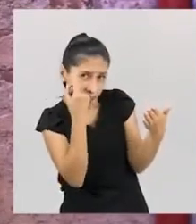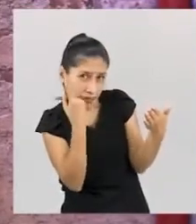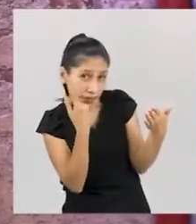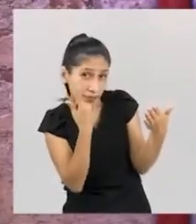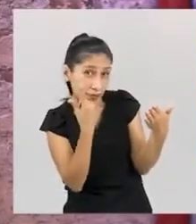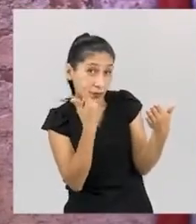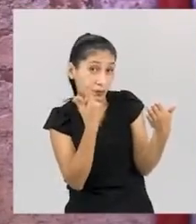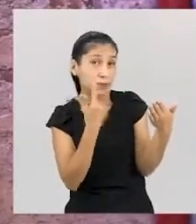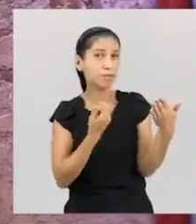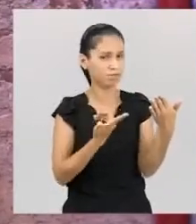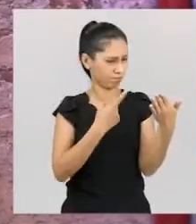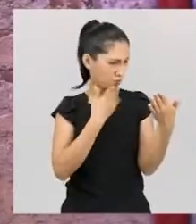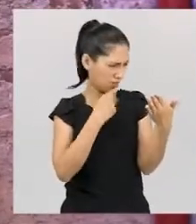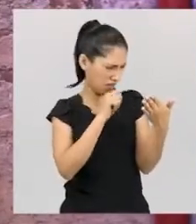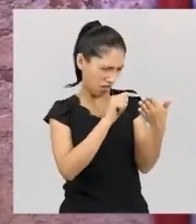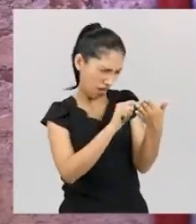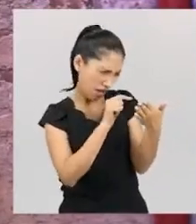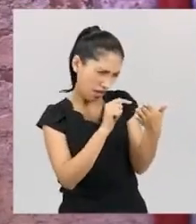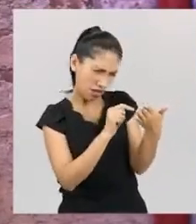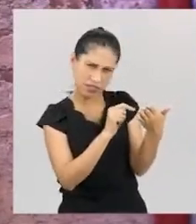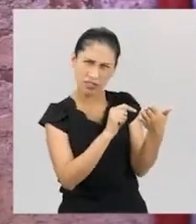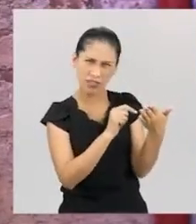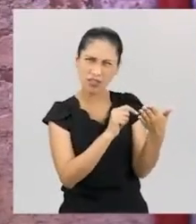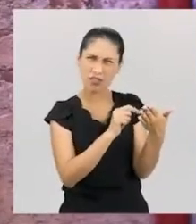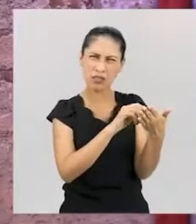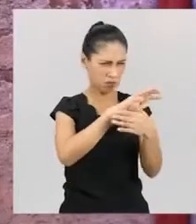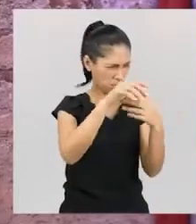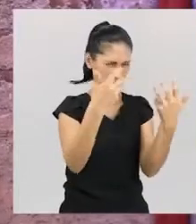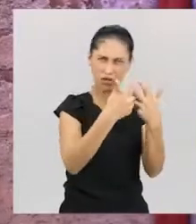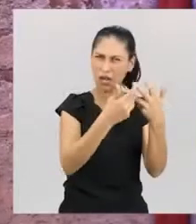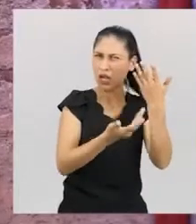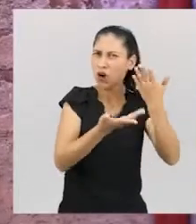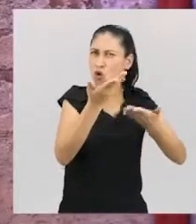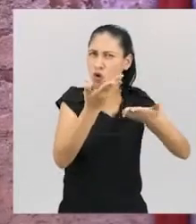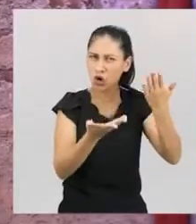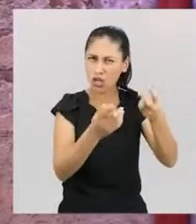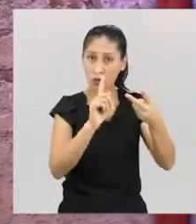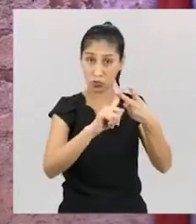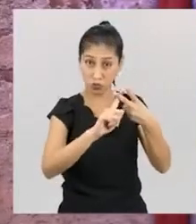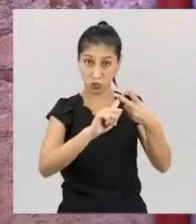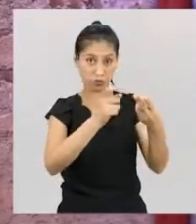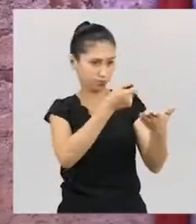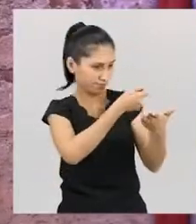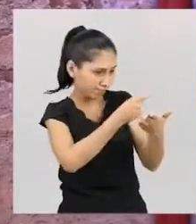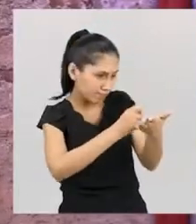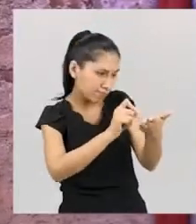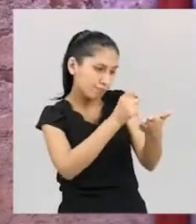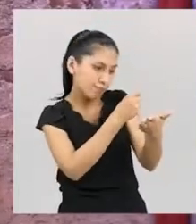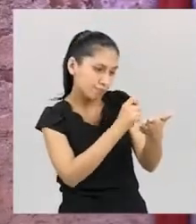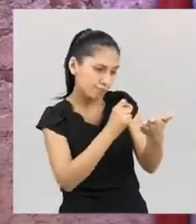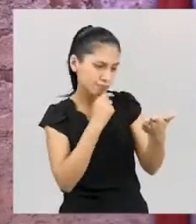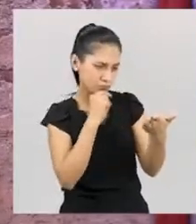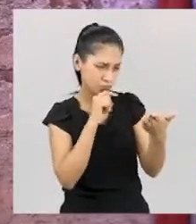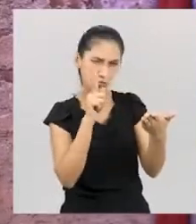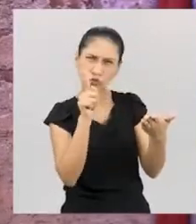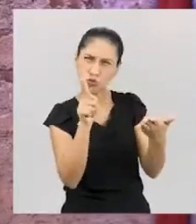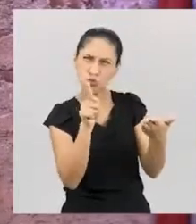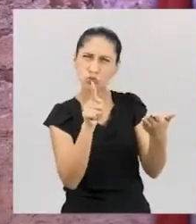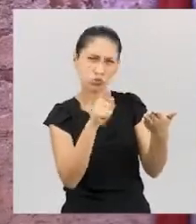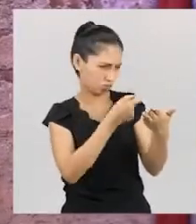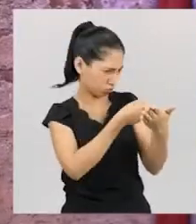dice el problema? ¿Cuáles son los datos que forman parte del problema? Elaborar el plan. ¿Cómo lo